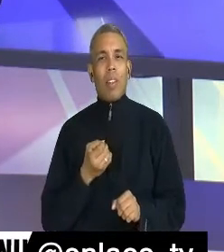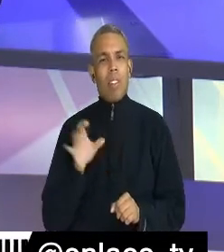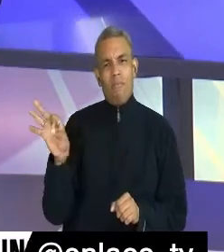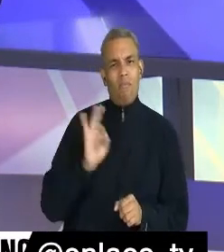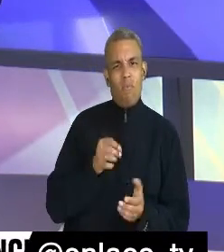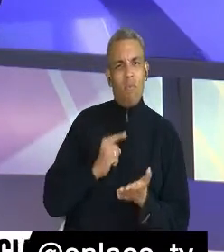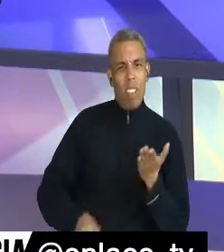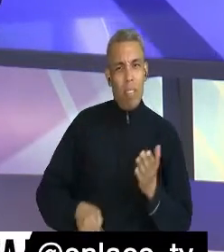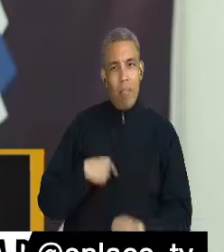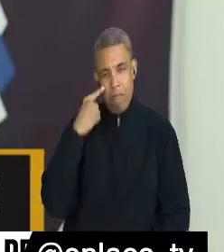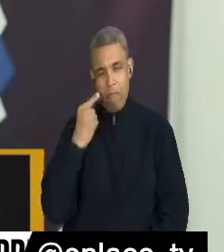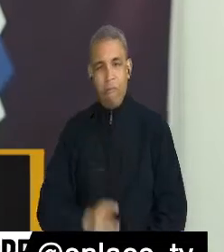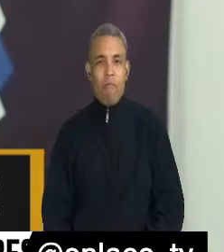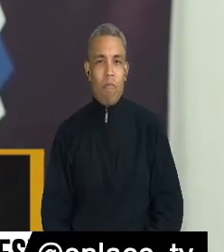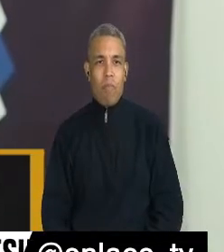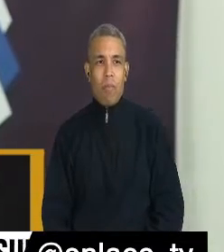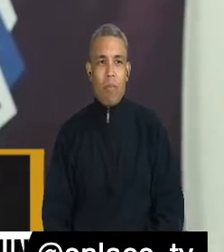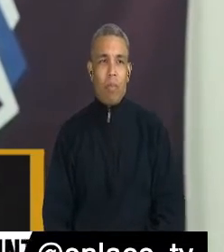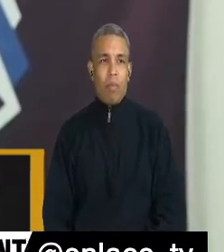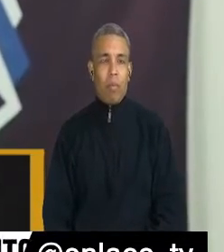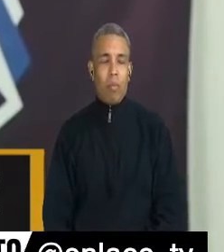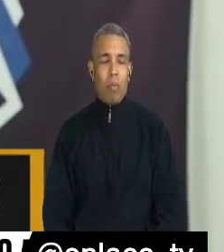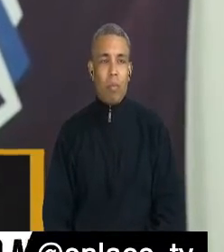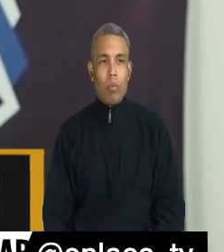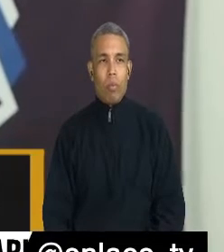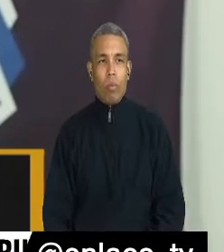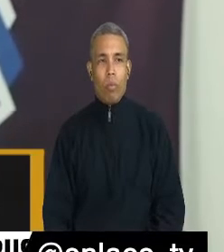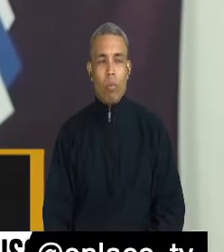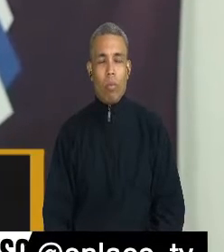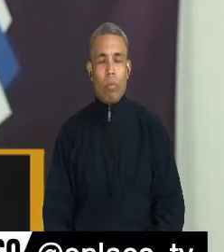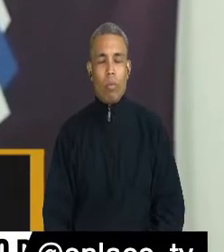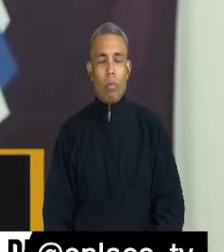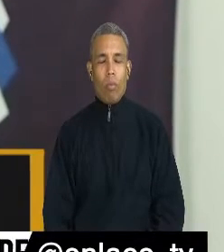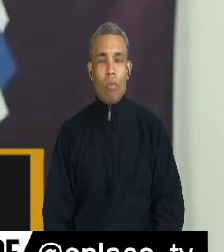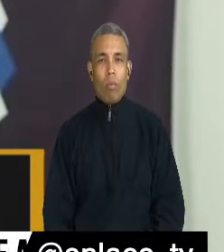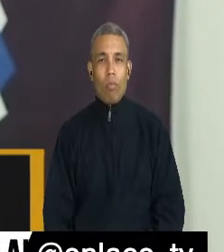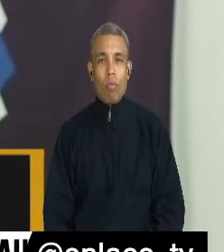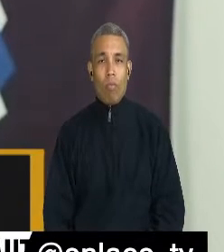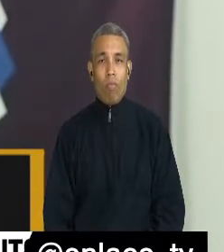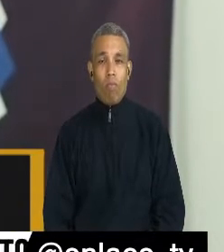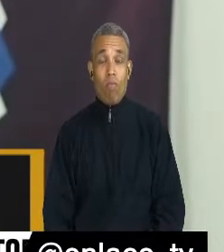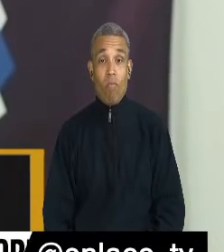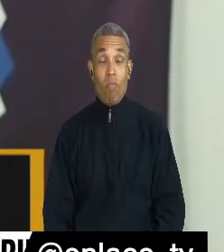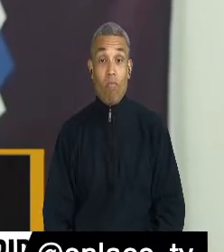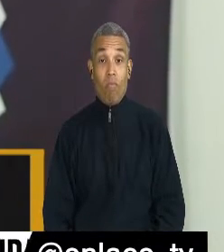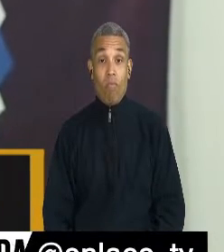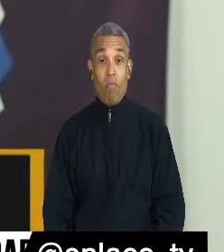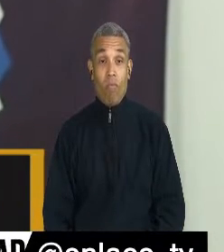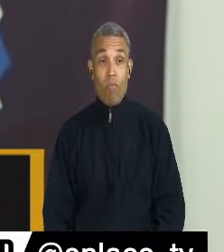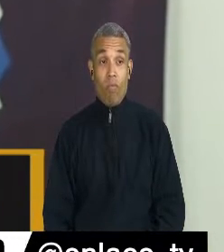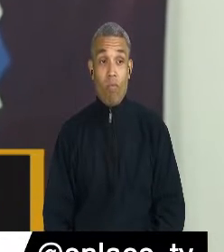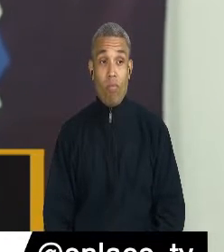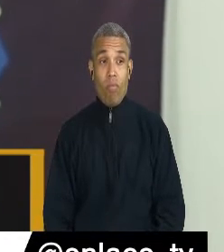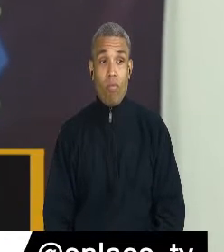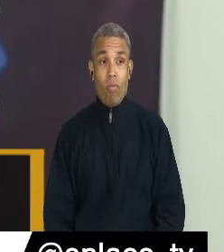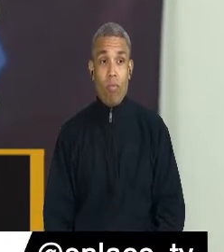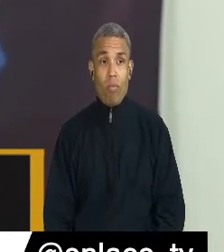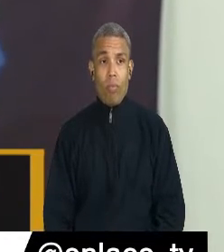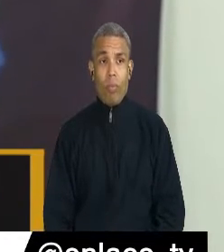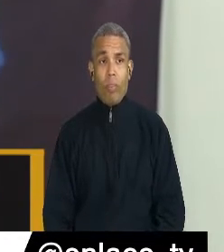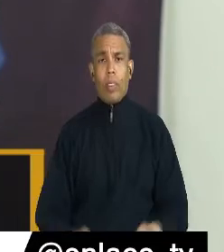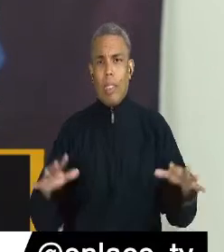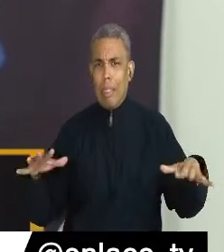de este año bueno a raíz de una convocatoria que hace la reina la reina nacional de ese